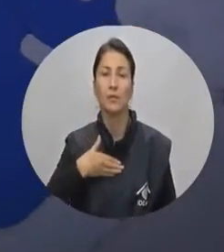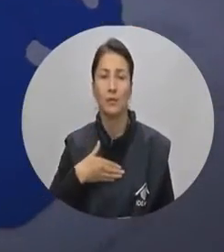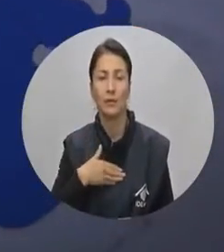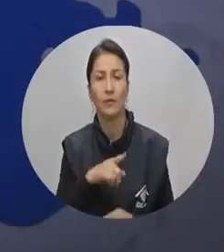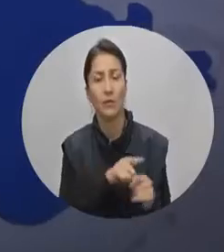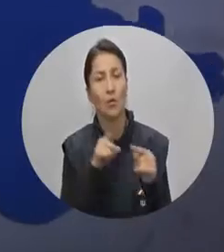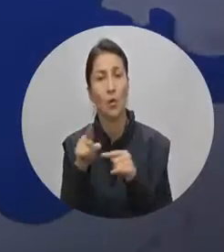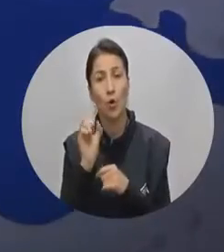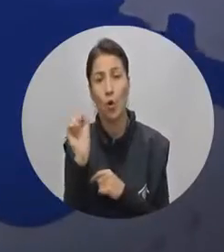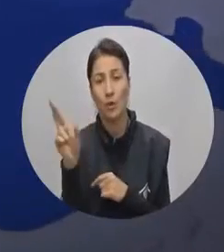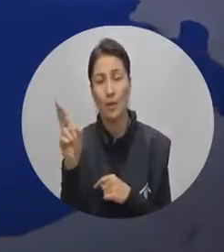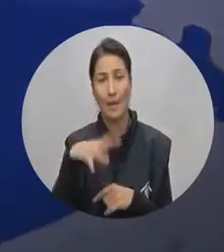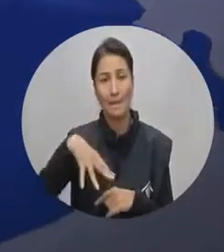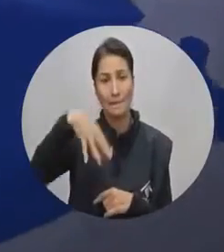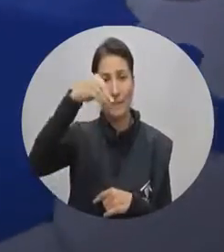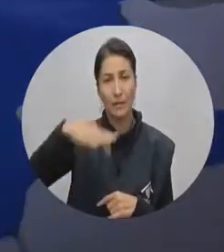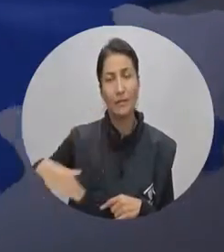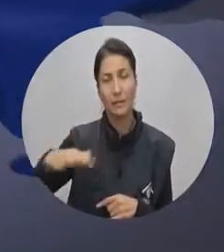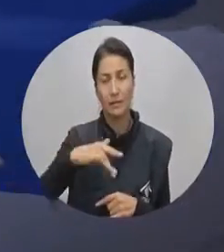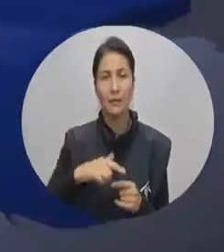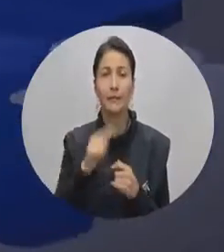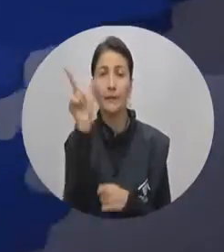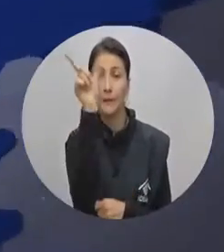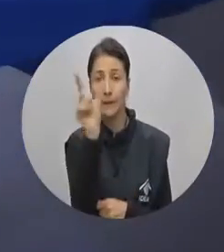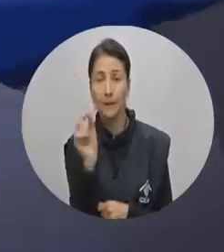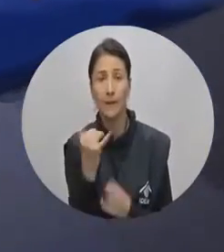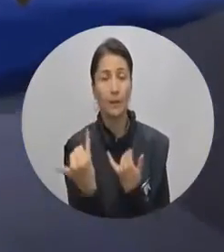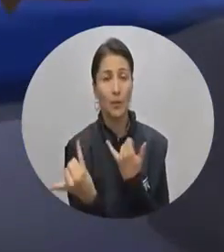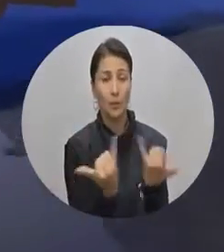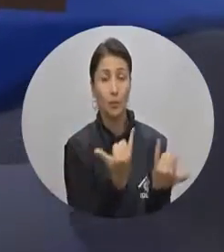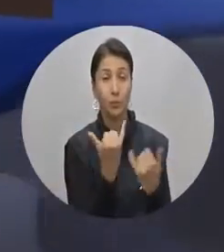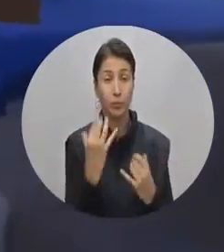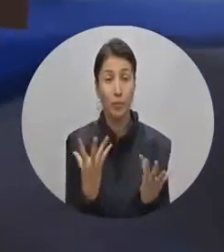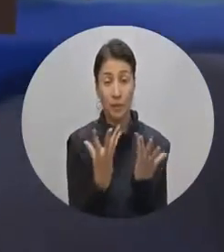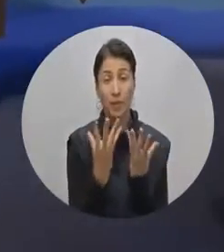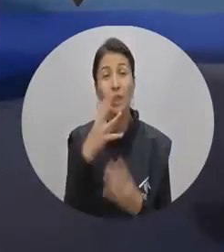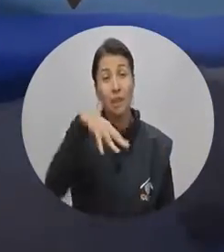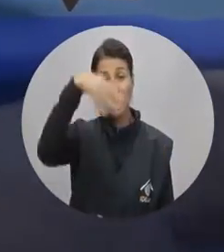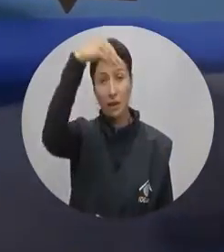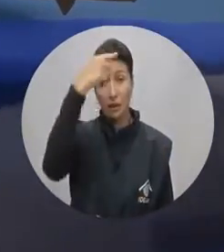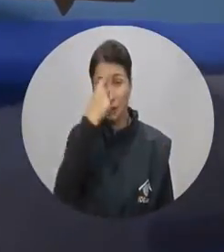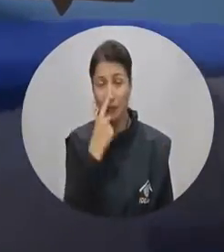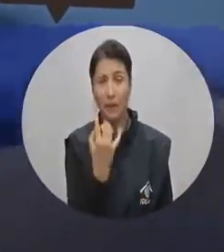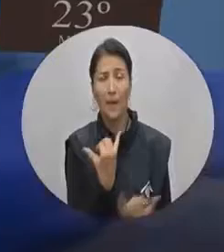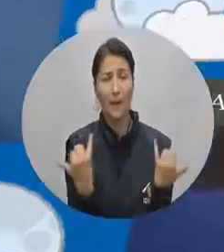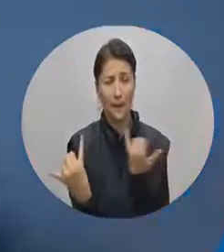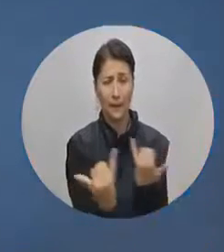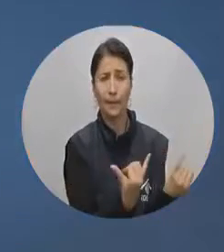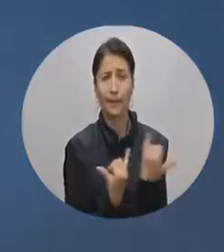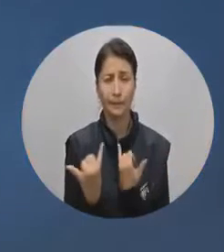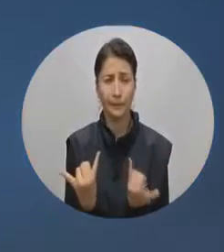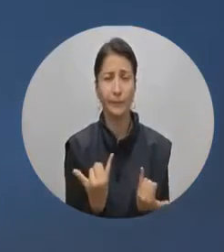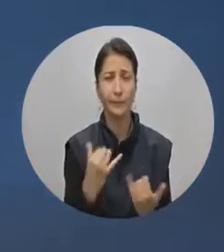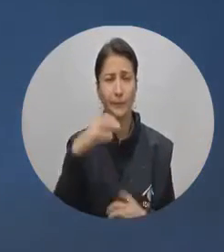de Bolívar, en el oriente del Magdalena, norte del Cesar y en los alrededores de la Sierra Nevada de Santa Marta.